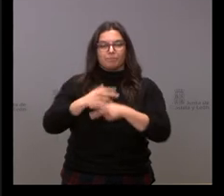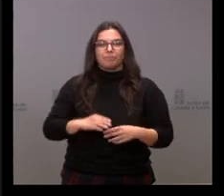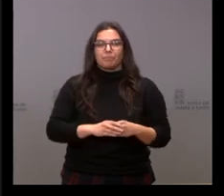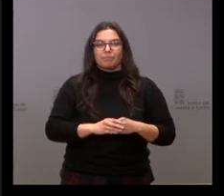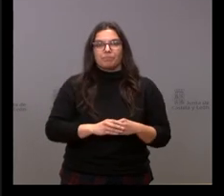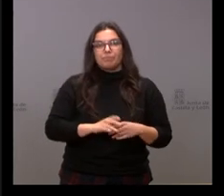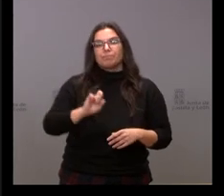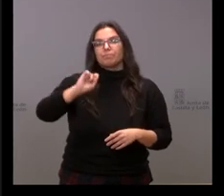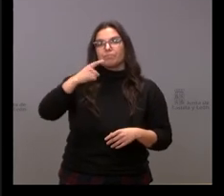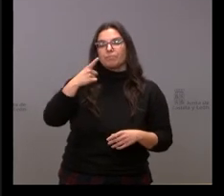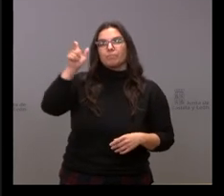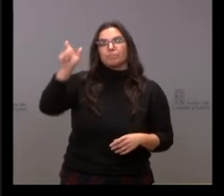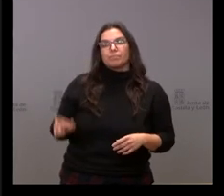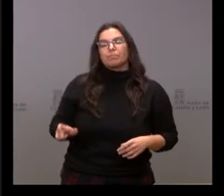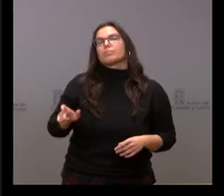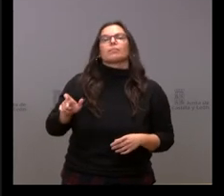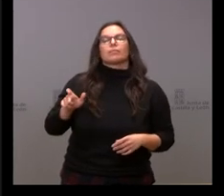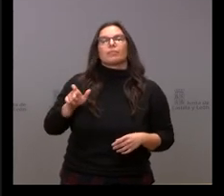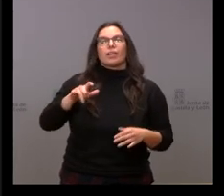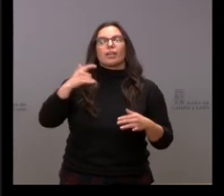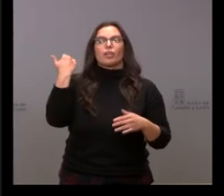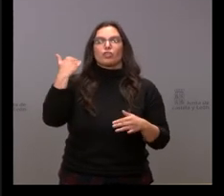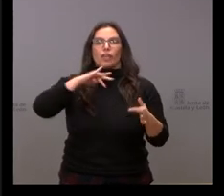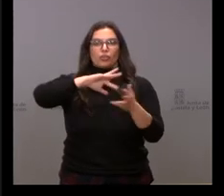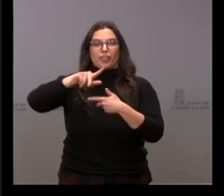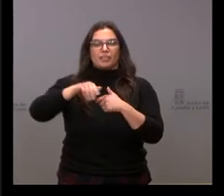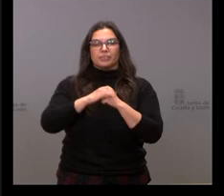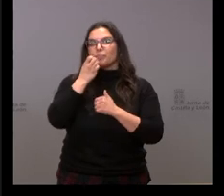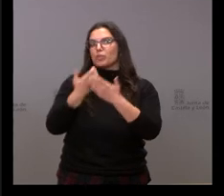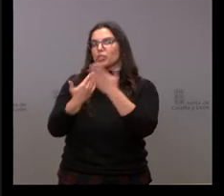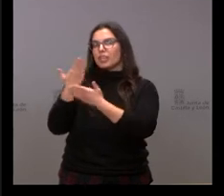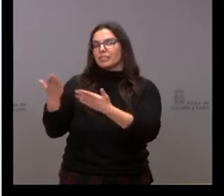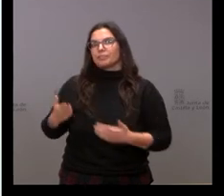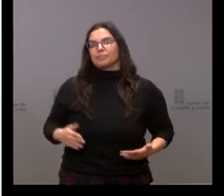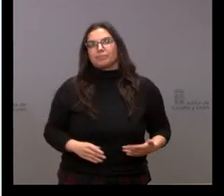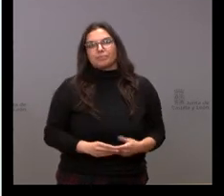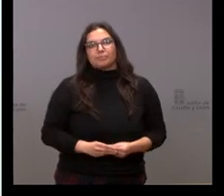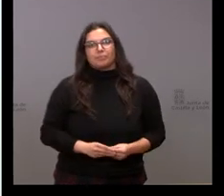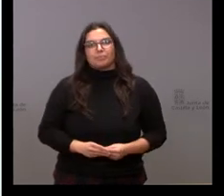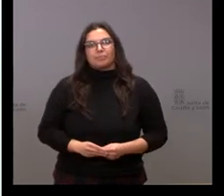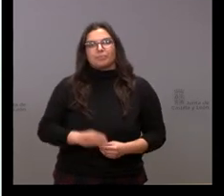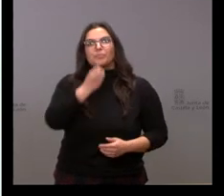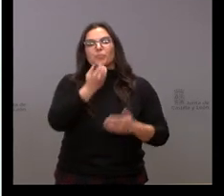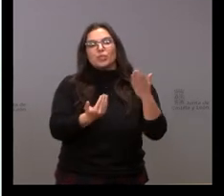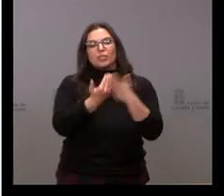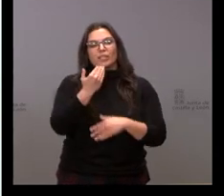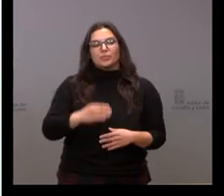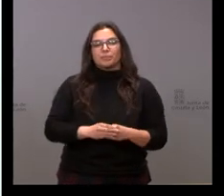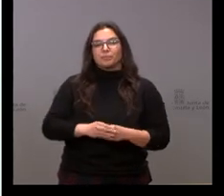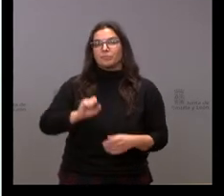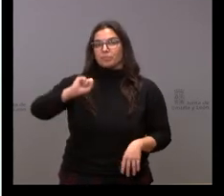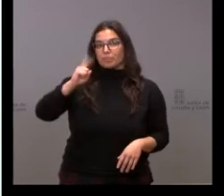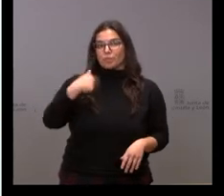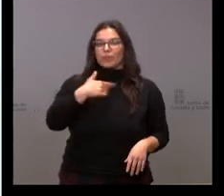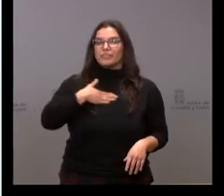hoy lo iniciamos con encarna muñoz de soria noticias buenos días encarna buenos días en primer lugar